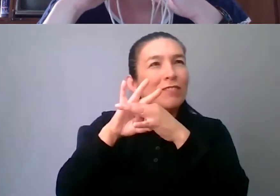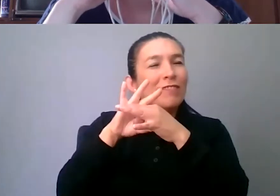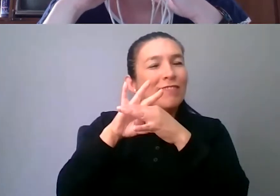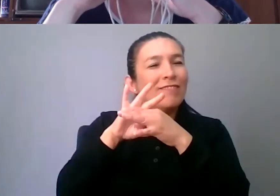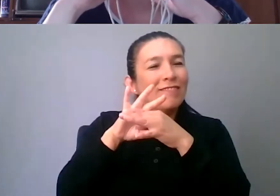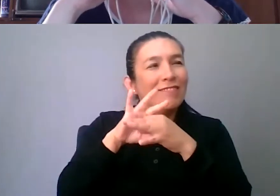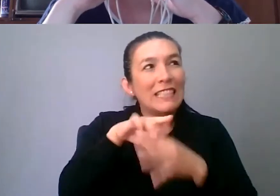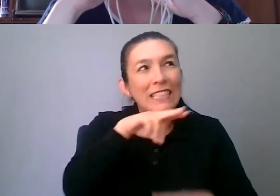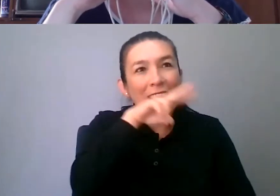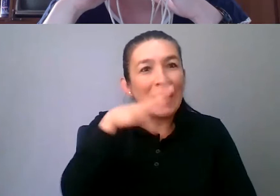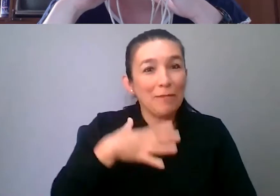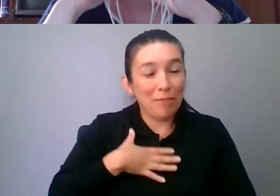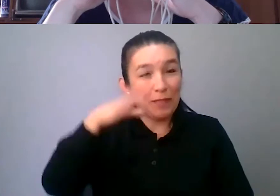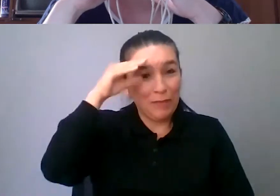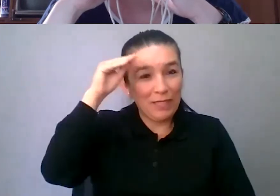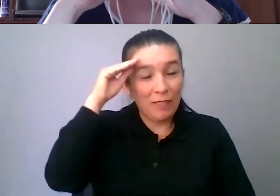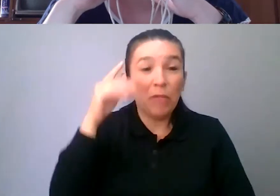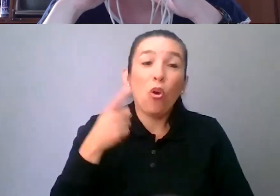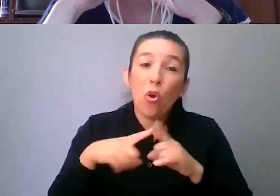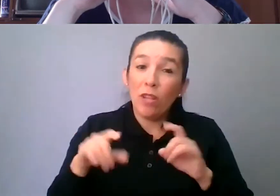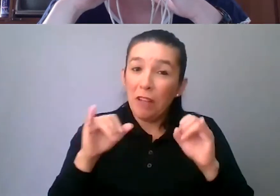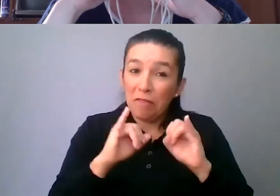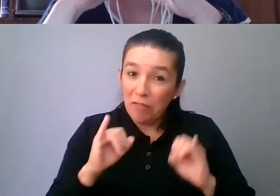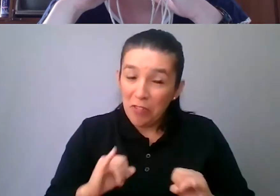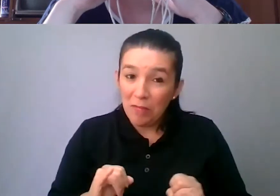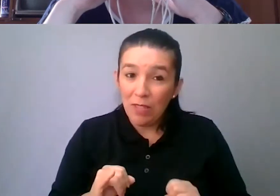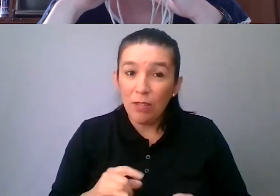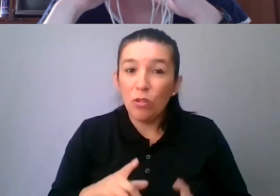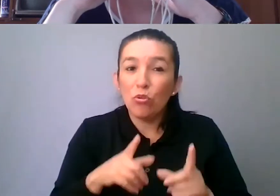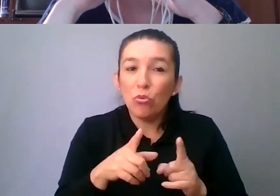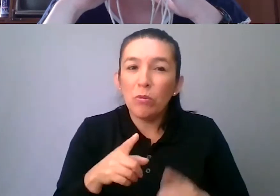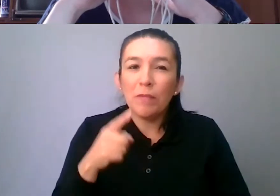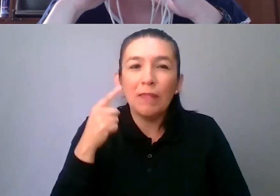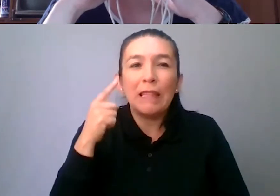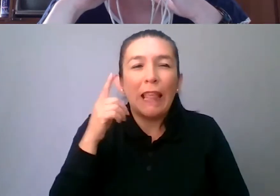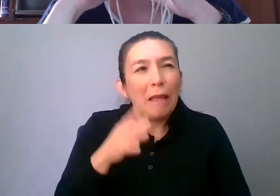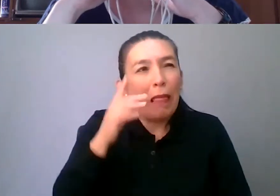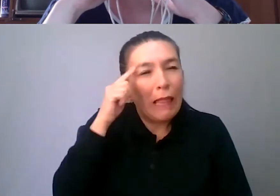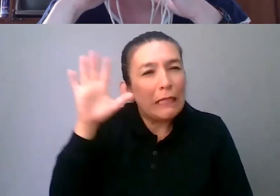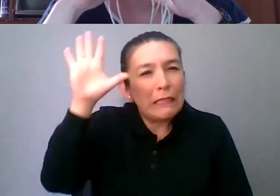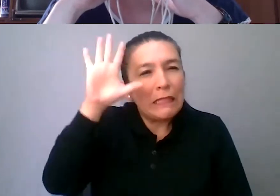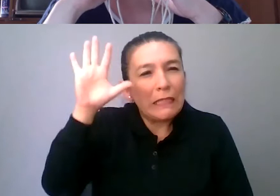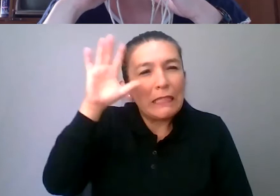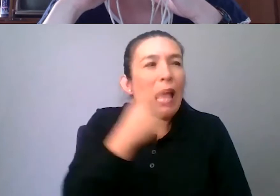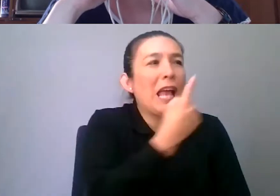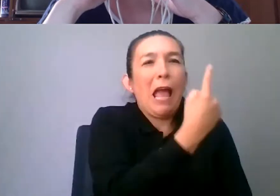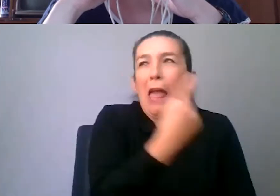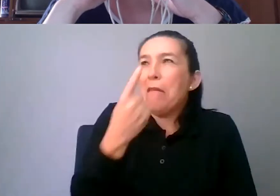propia experiencia. Pero hay otras figuras que tú tienes que imaginarte y hay una interpretación